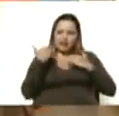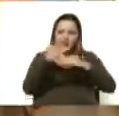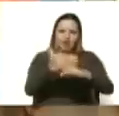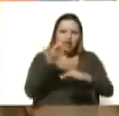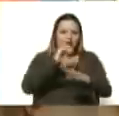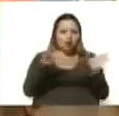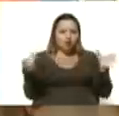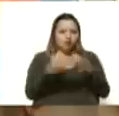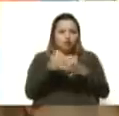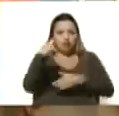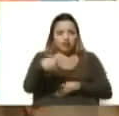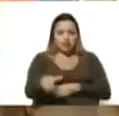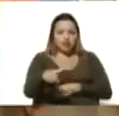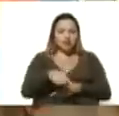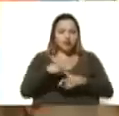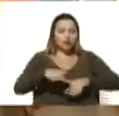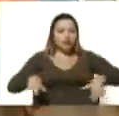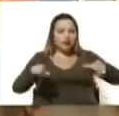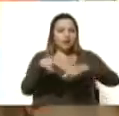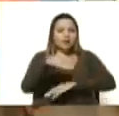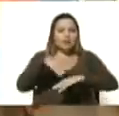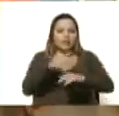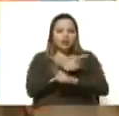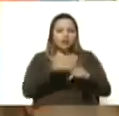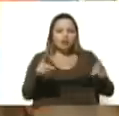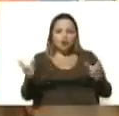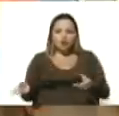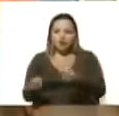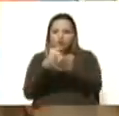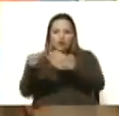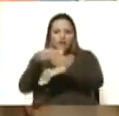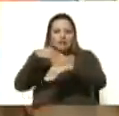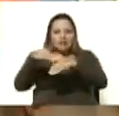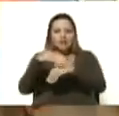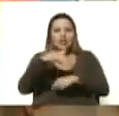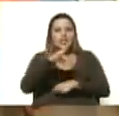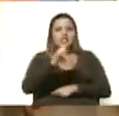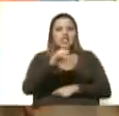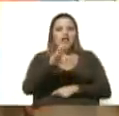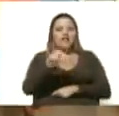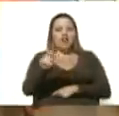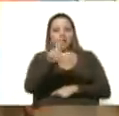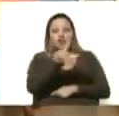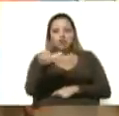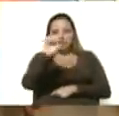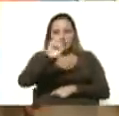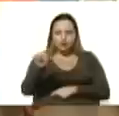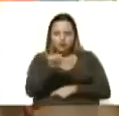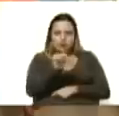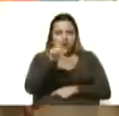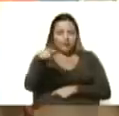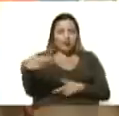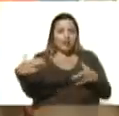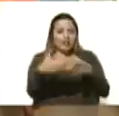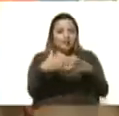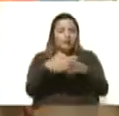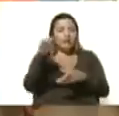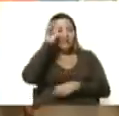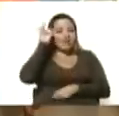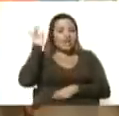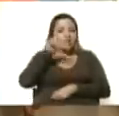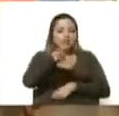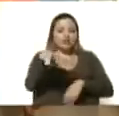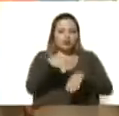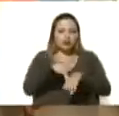reunimos acá en la sede del Ministerio Público con el propio ministro Ceballos, su equipo, nuestros fiscales